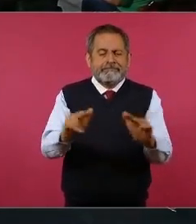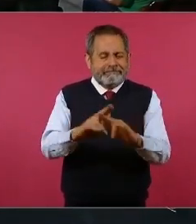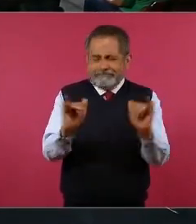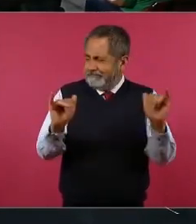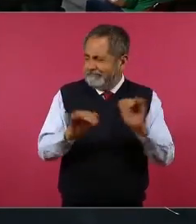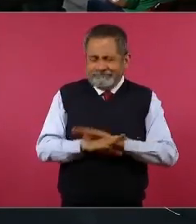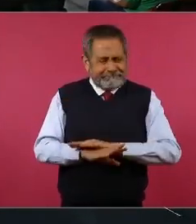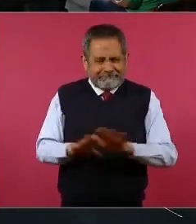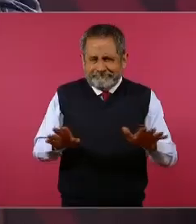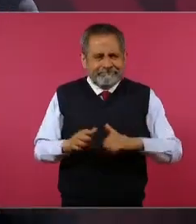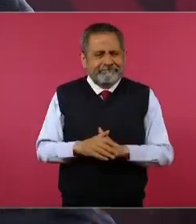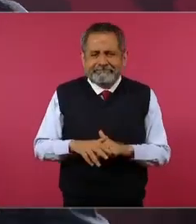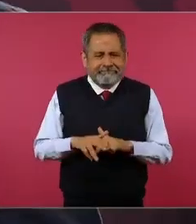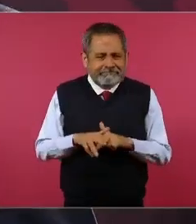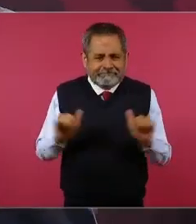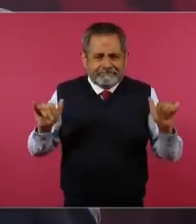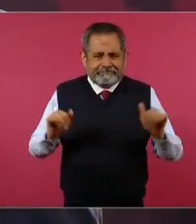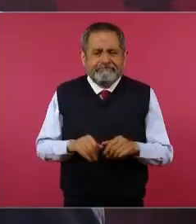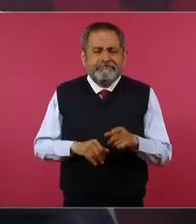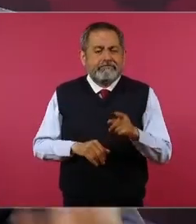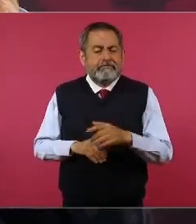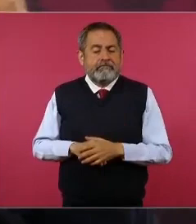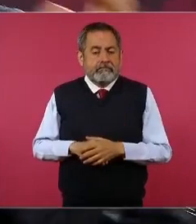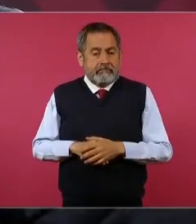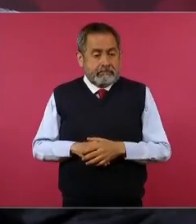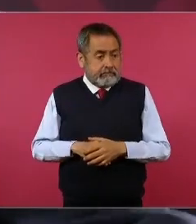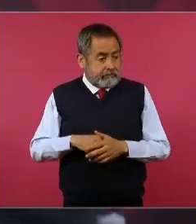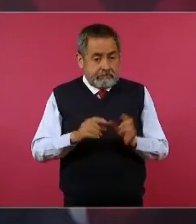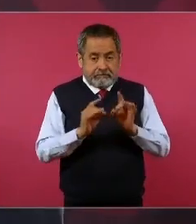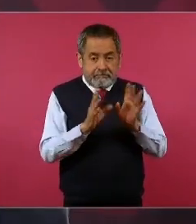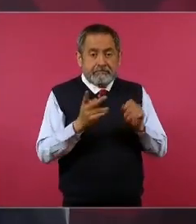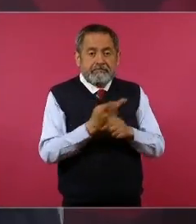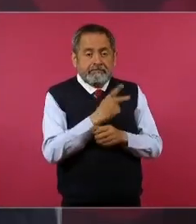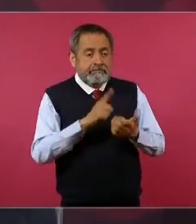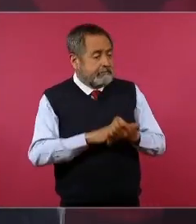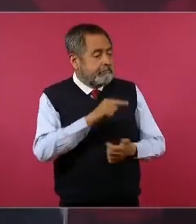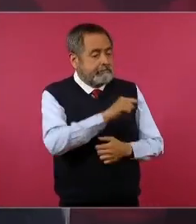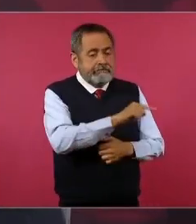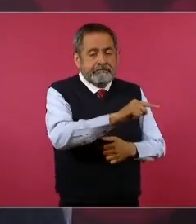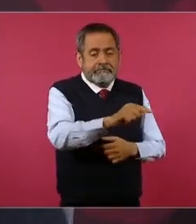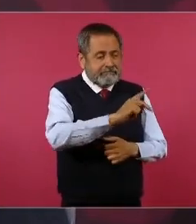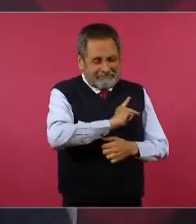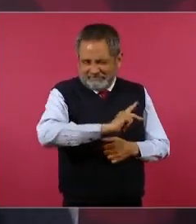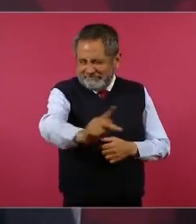que lo que les sucedió a todos ellos